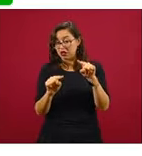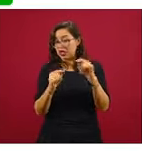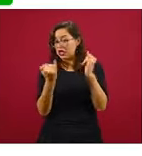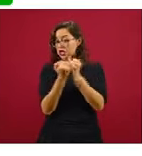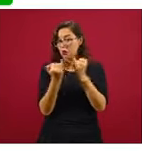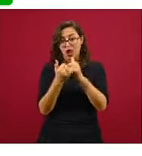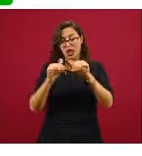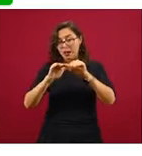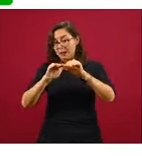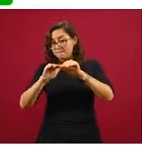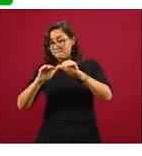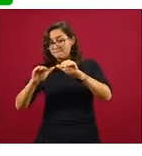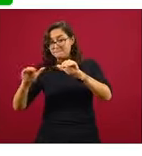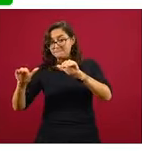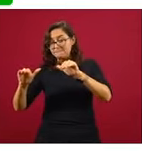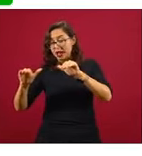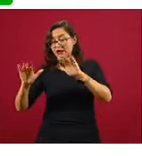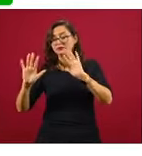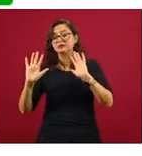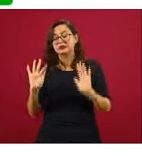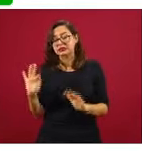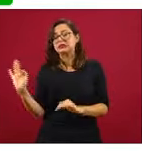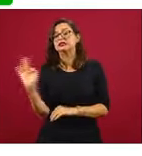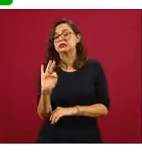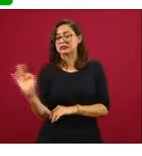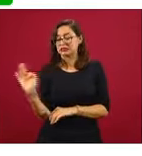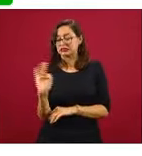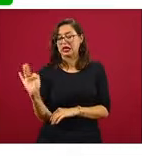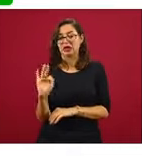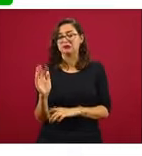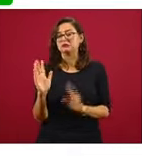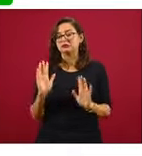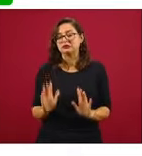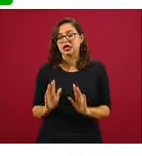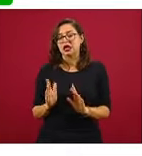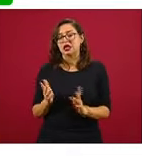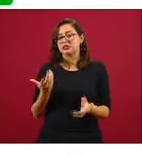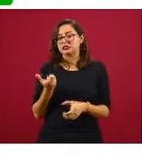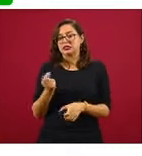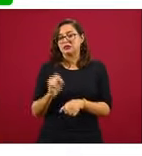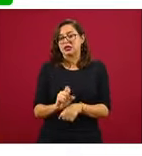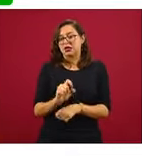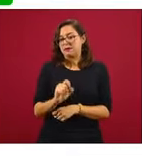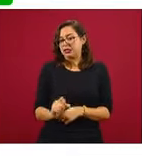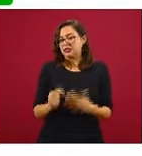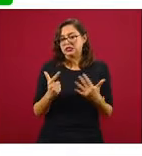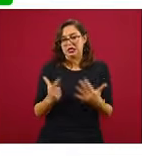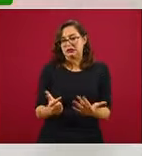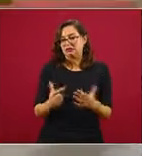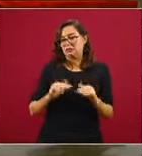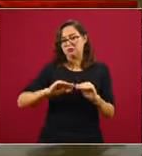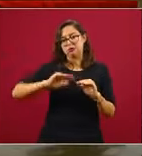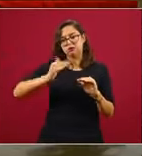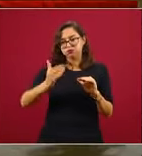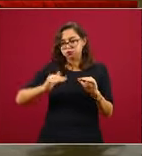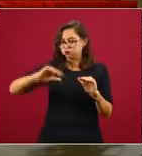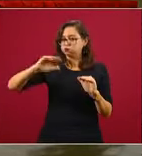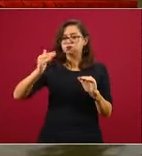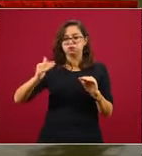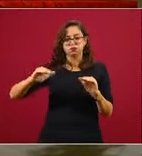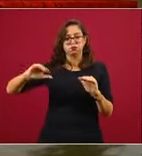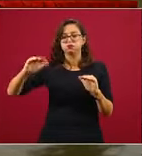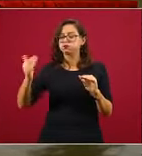estamos observando prácticamente con una tendencia ascendente ligera desde la semana 27. Veamos que los